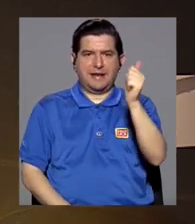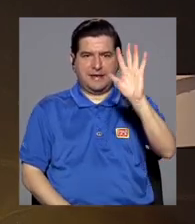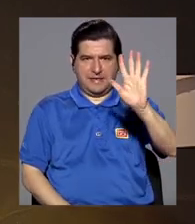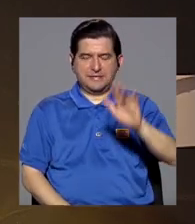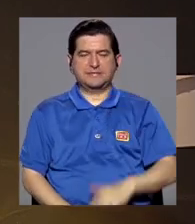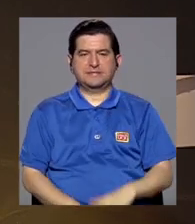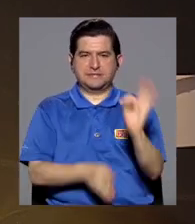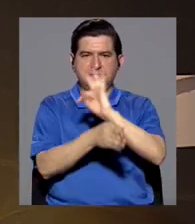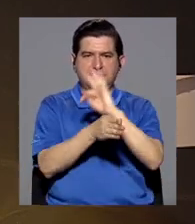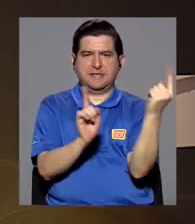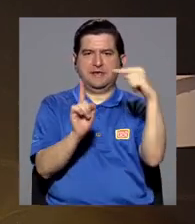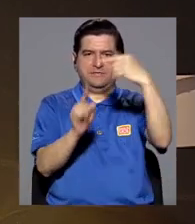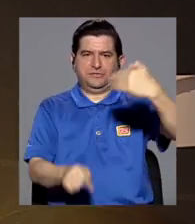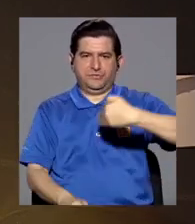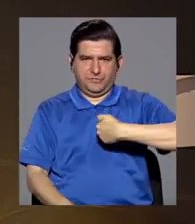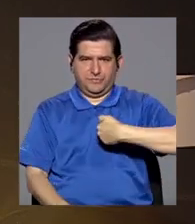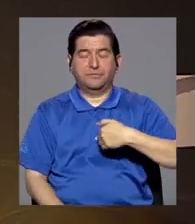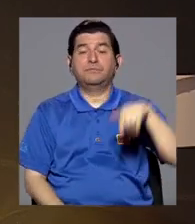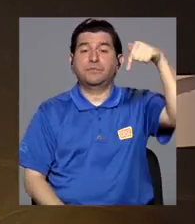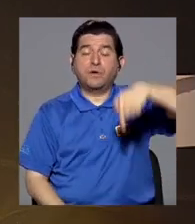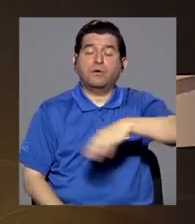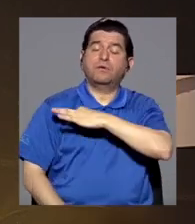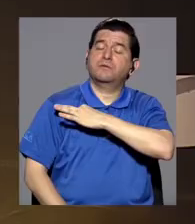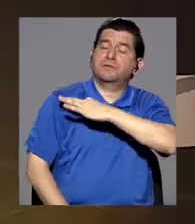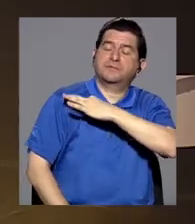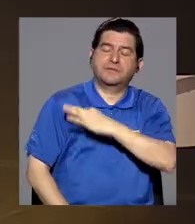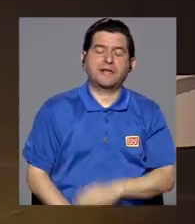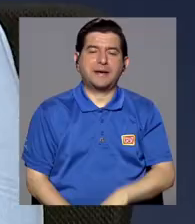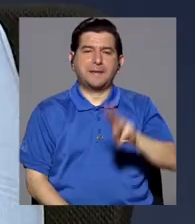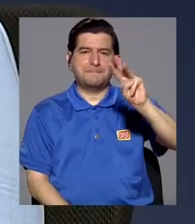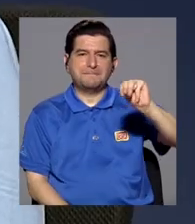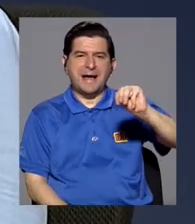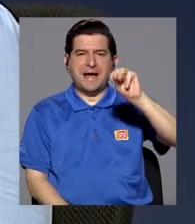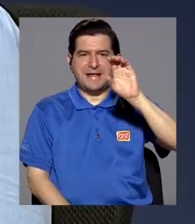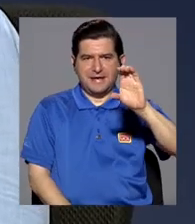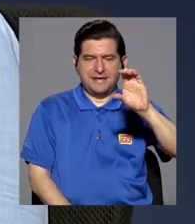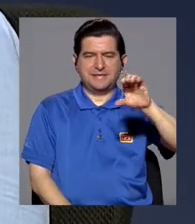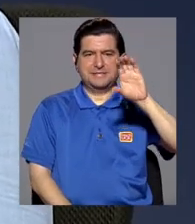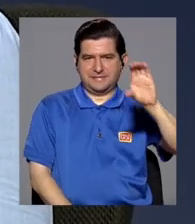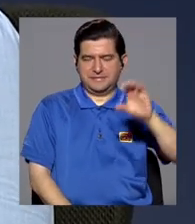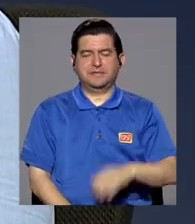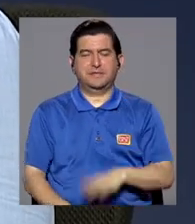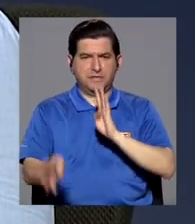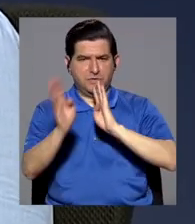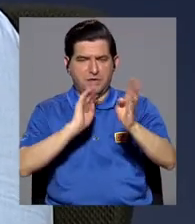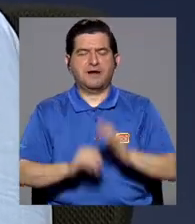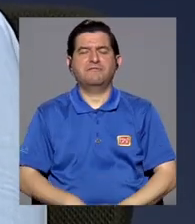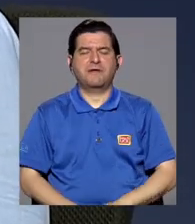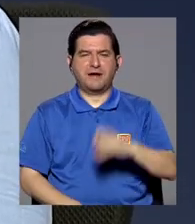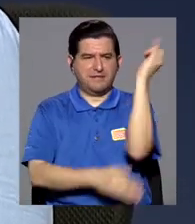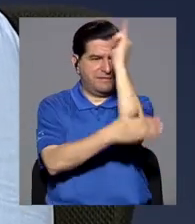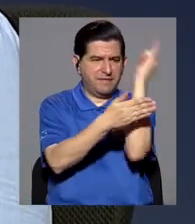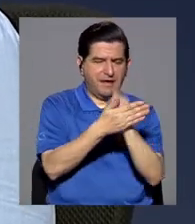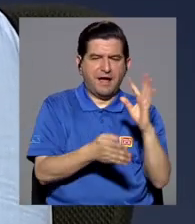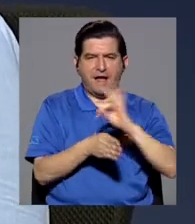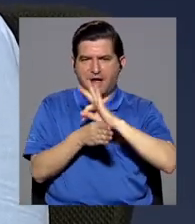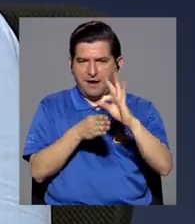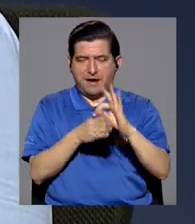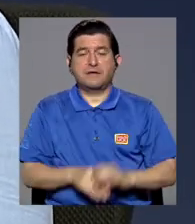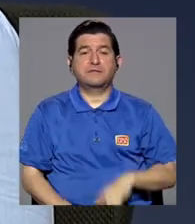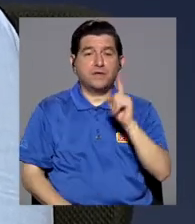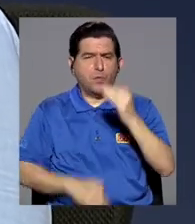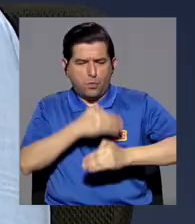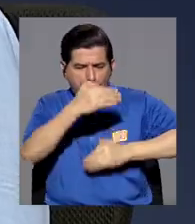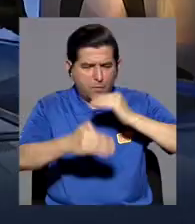donde hacemos televisión con sentido hoy hemos invitado a doña mari crisis castillo para conversar sobre la arteterapia como una